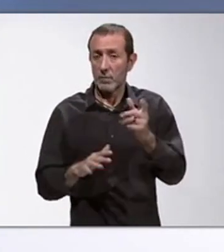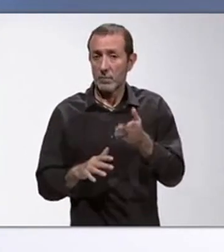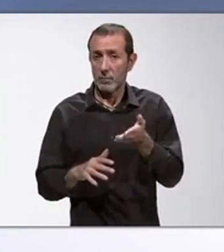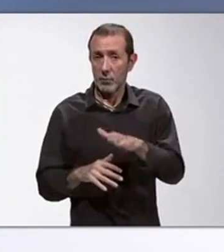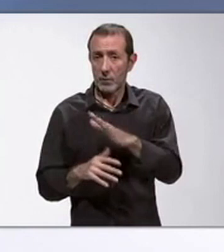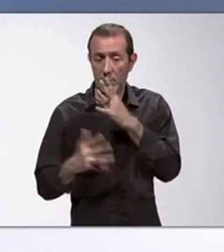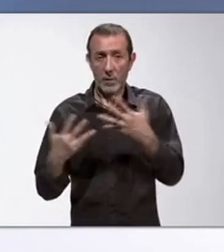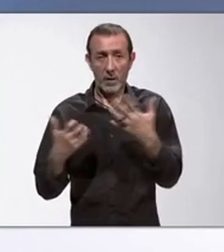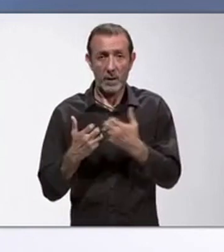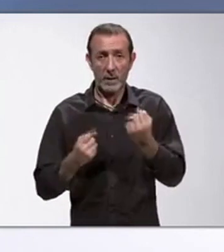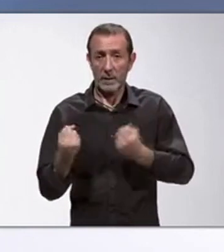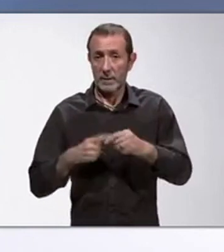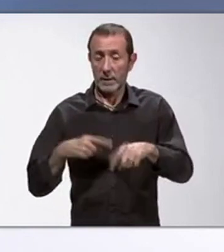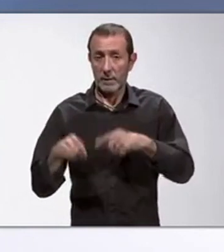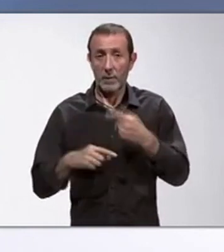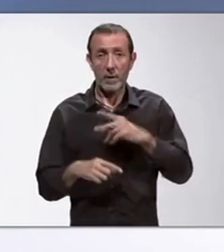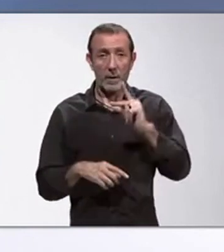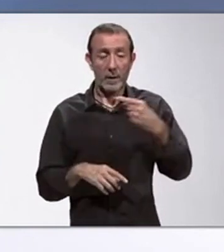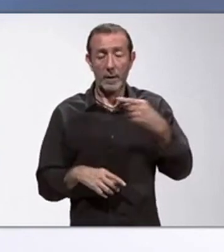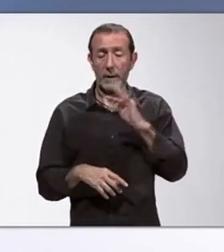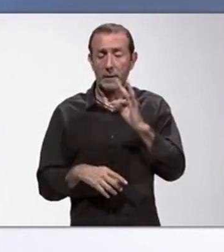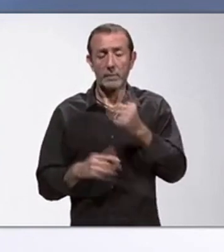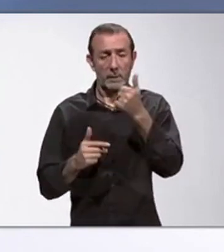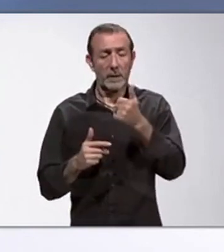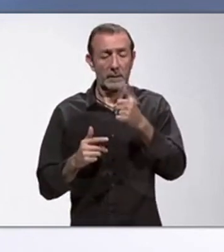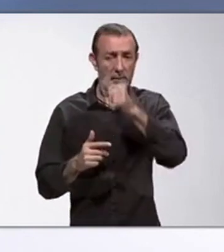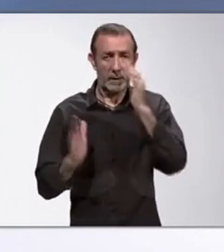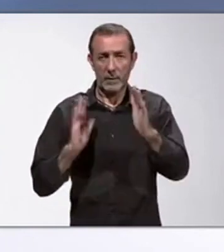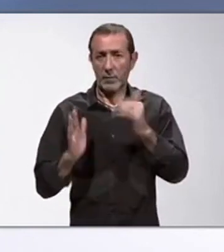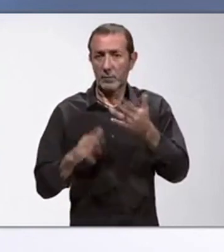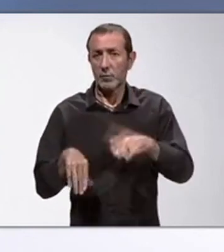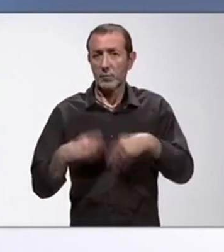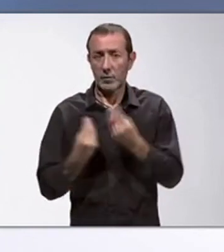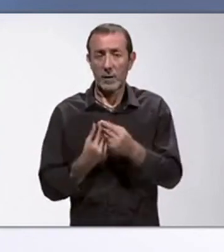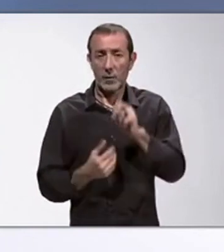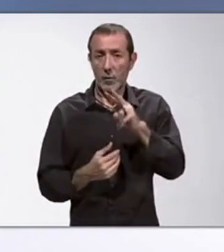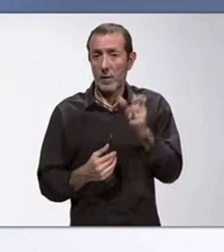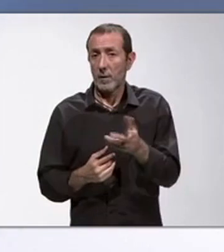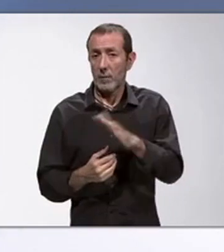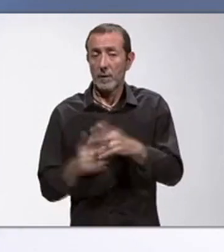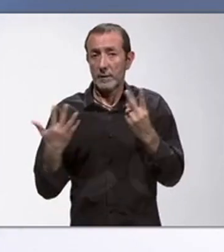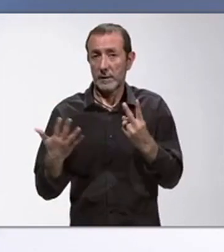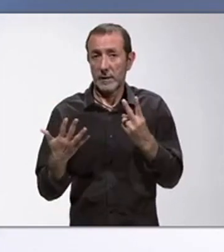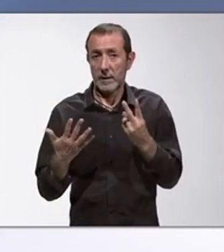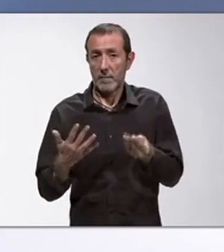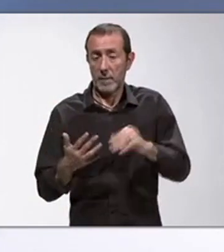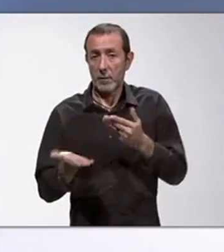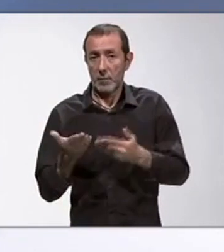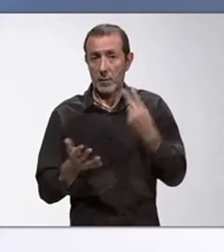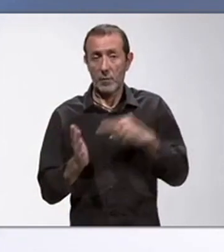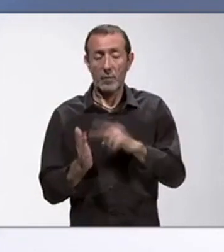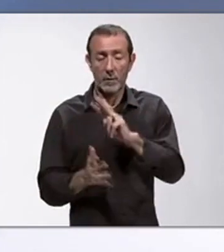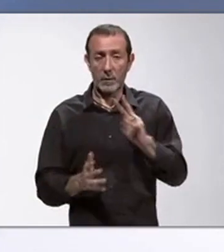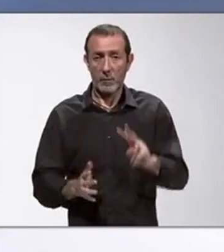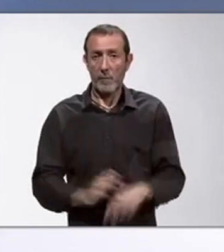de tráfico. Según la DGT, el verano ha sido especialmente grave, con 12 fallecidos, 7 más que en el mismo periodo del